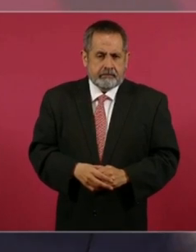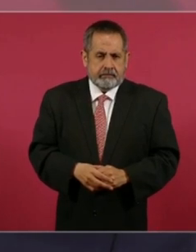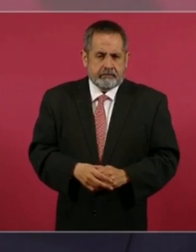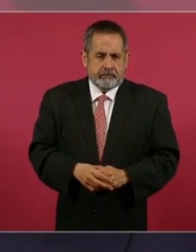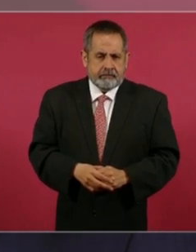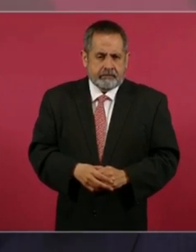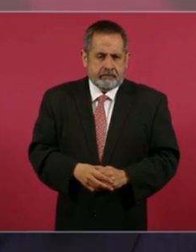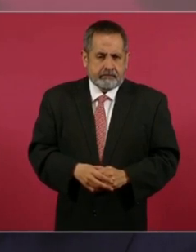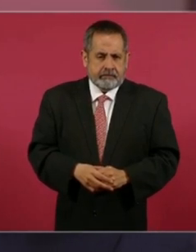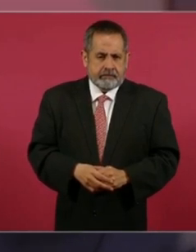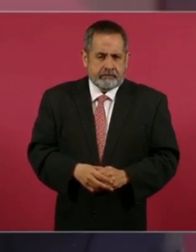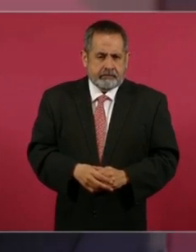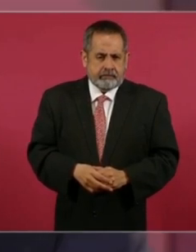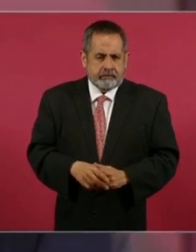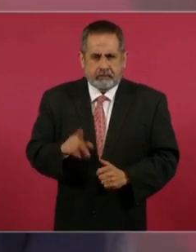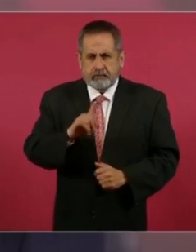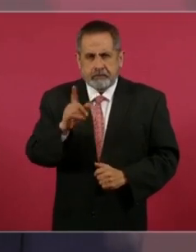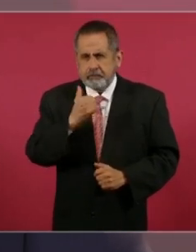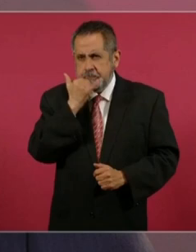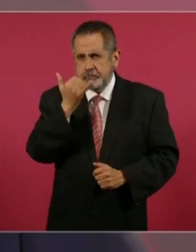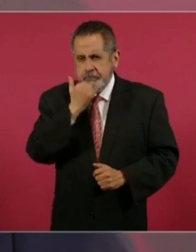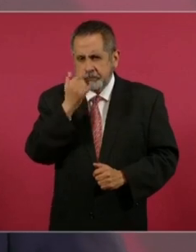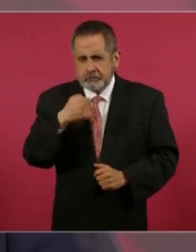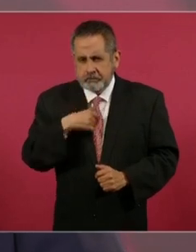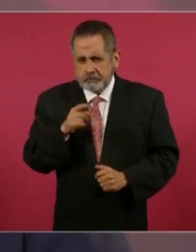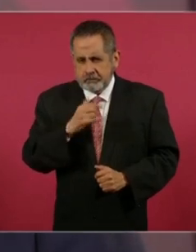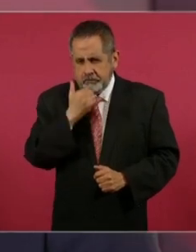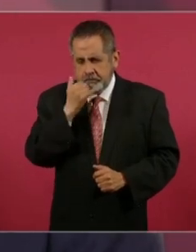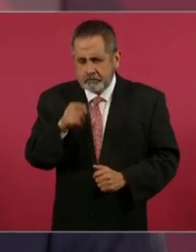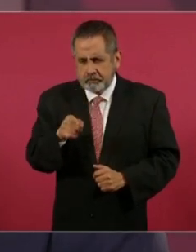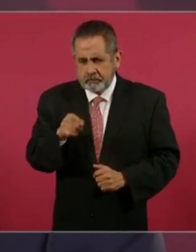No, me equivoqué.